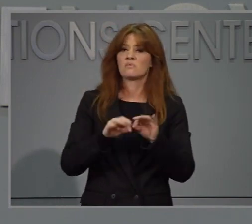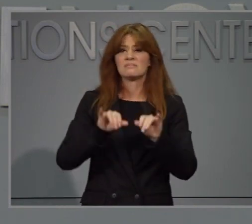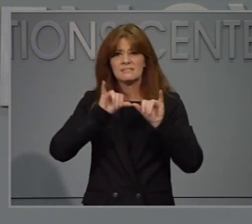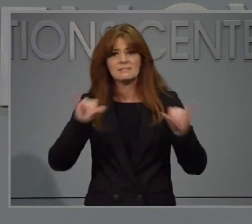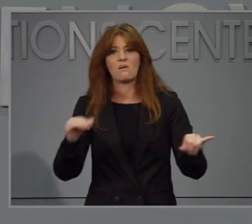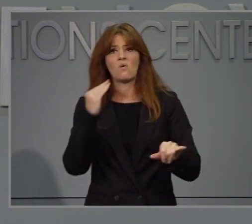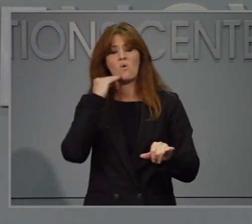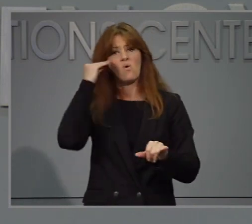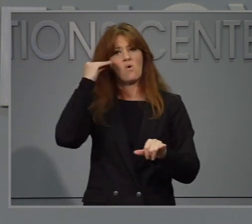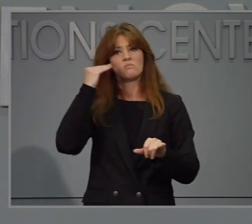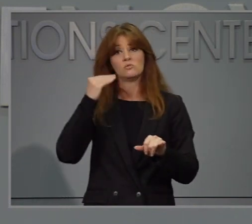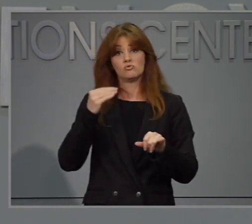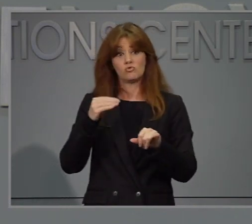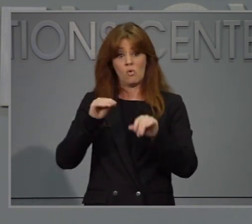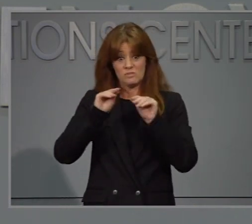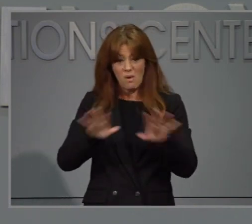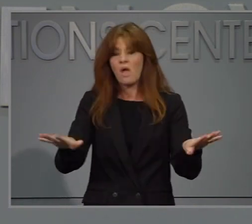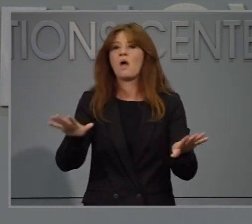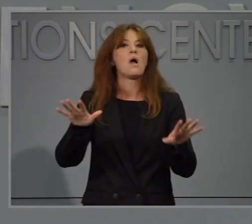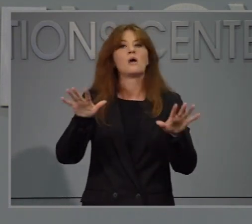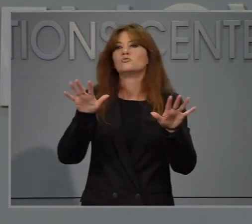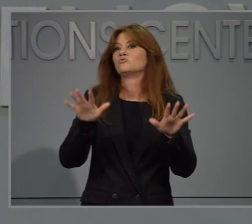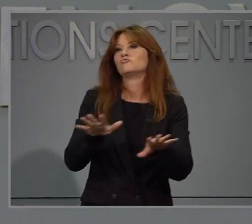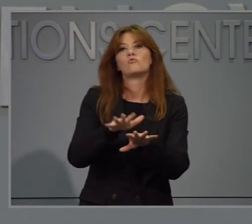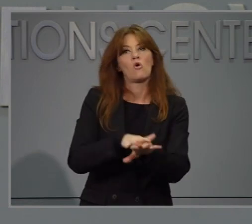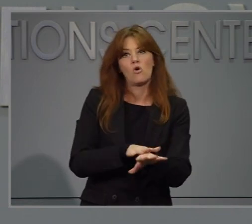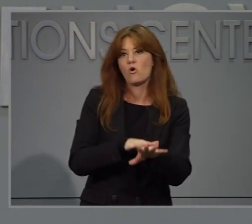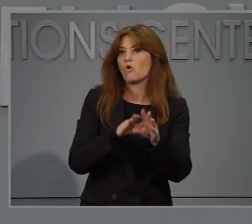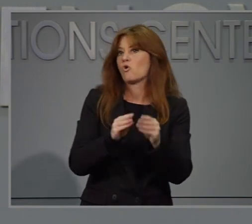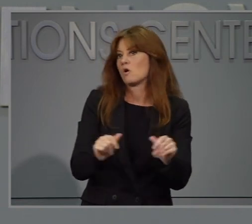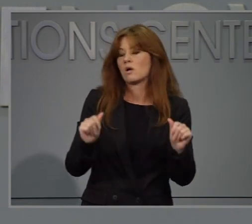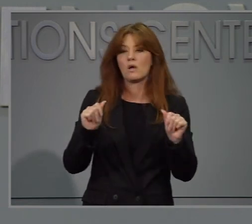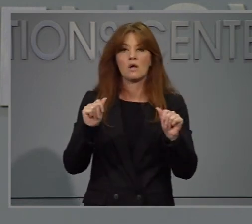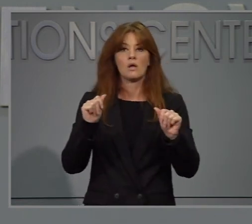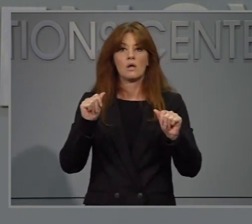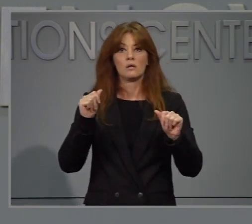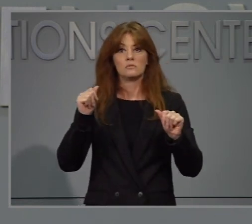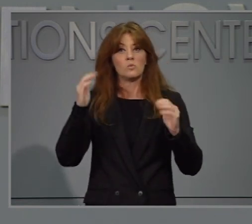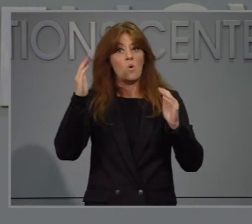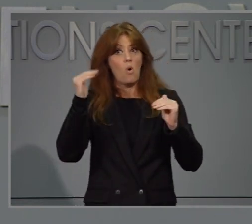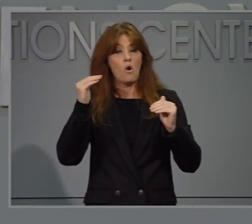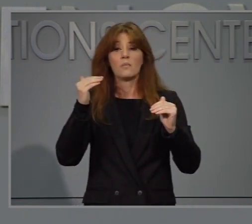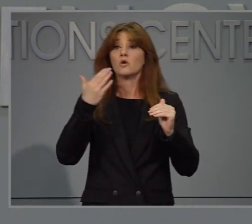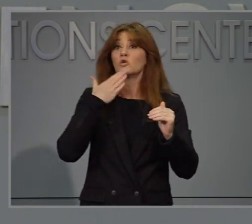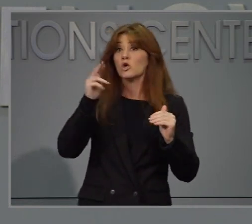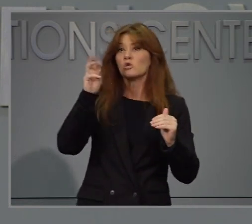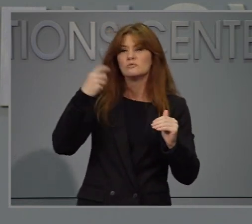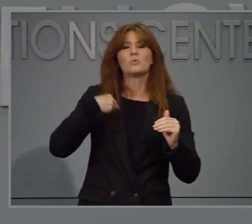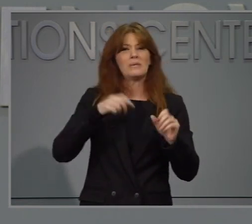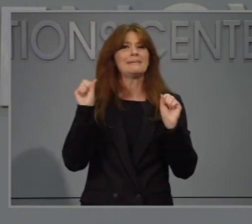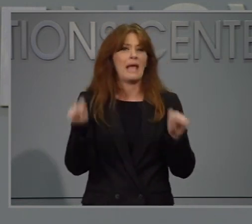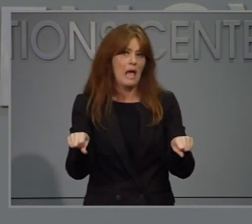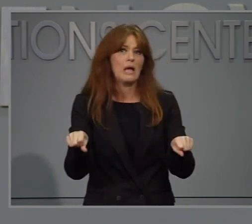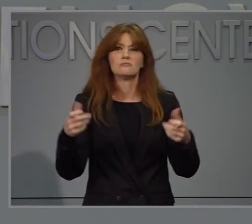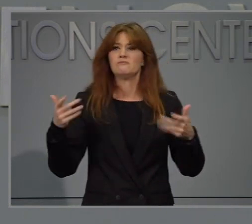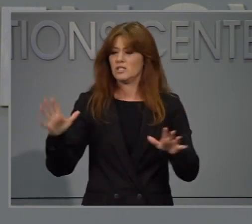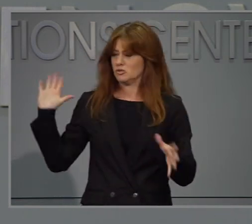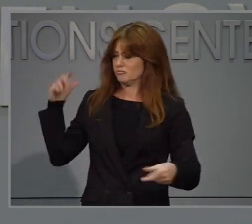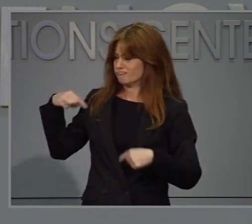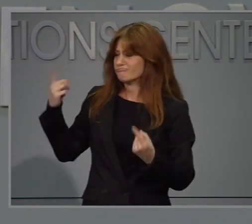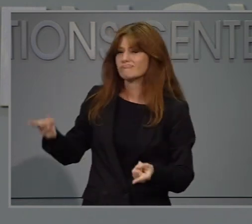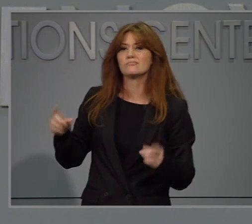seguir con estas acciones para cerciorarnos de que estamos alentando la propagación del virus, para relajar